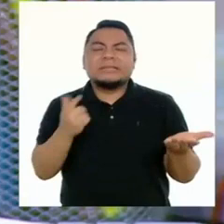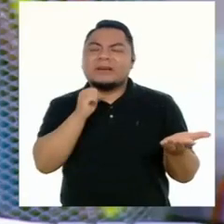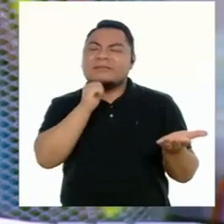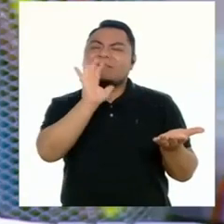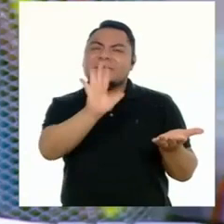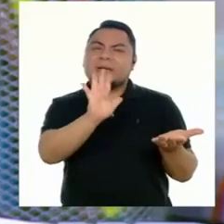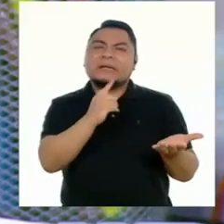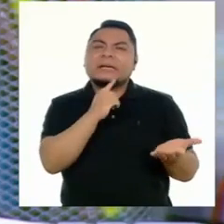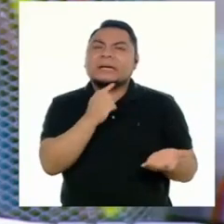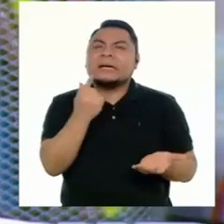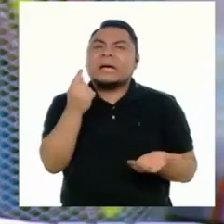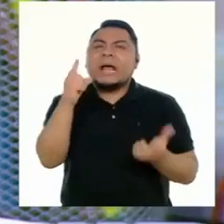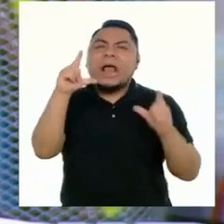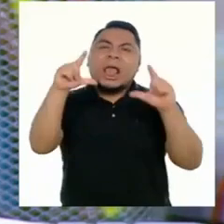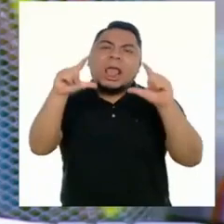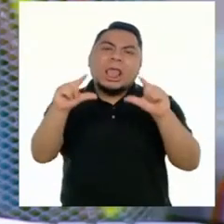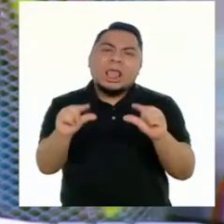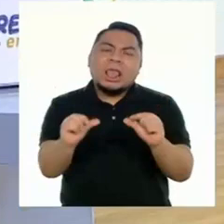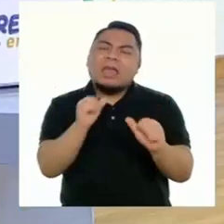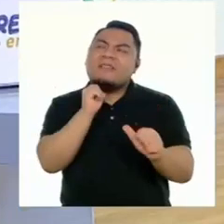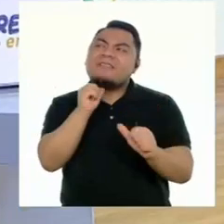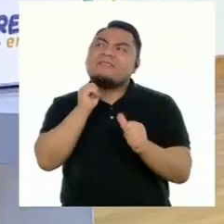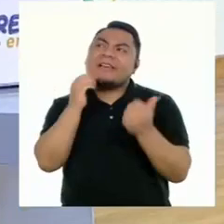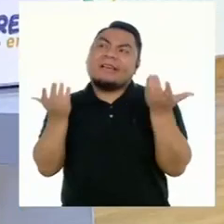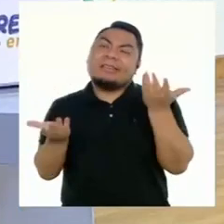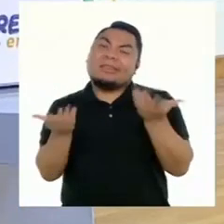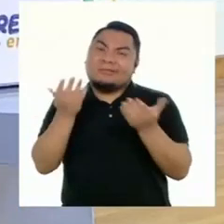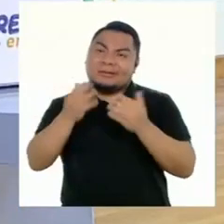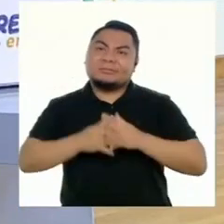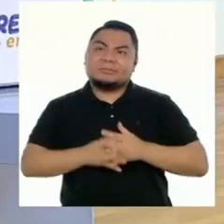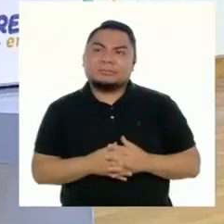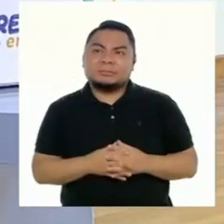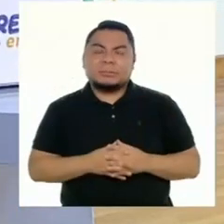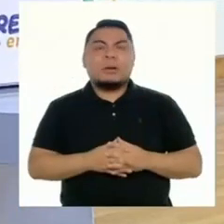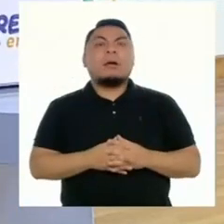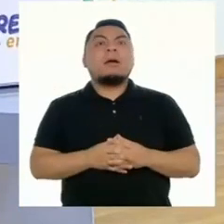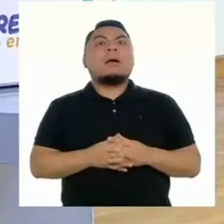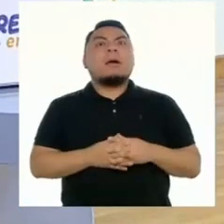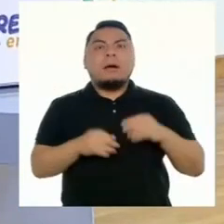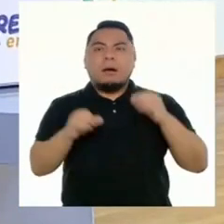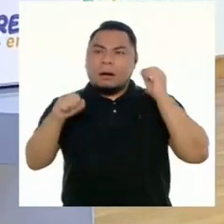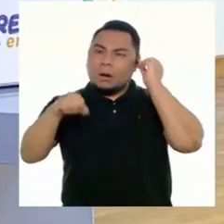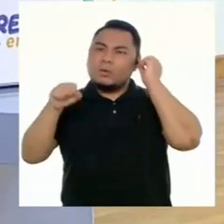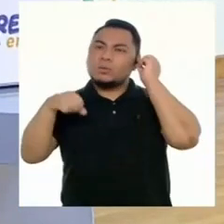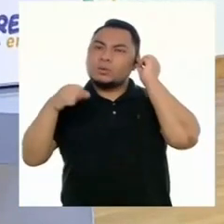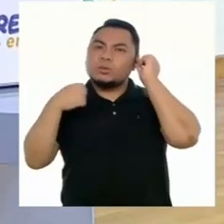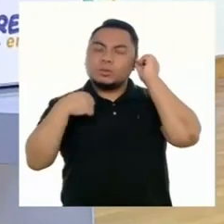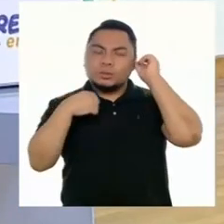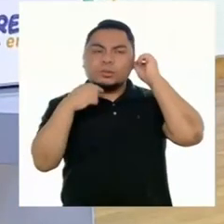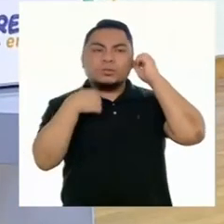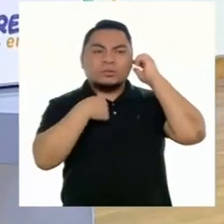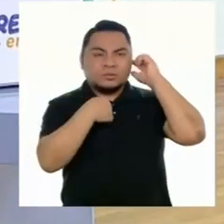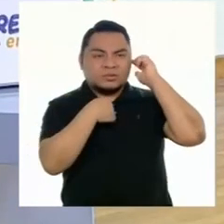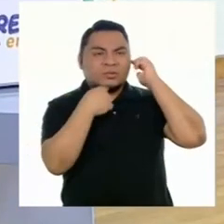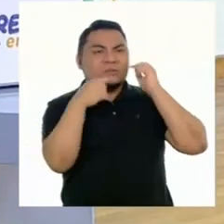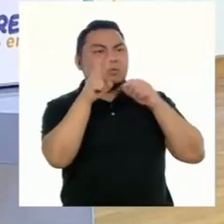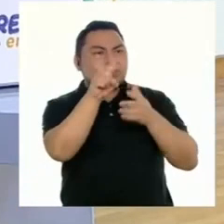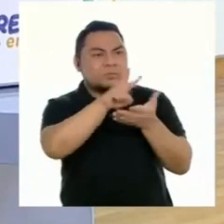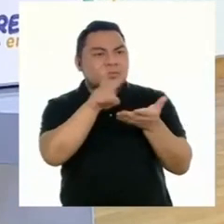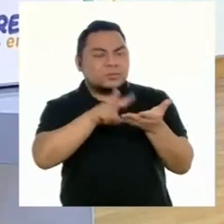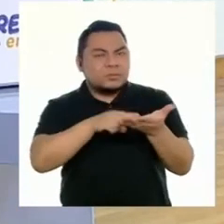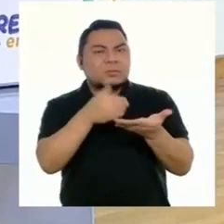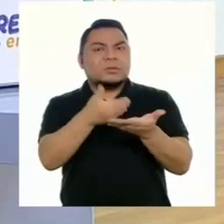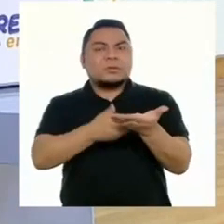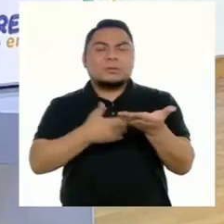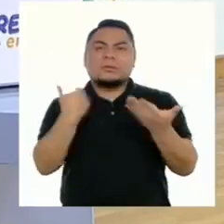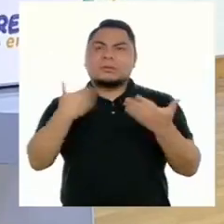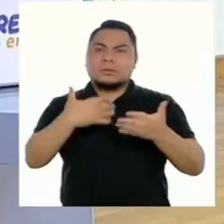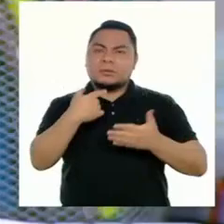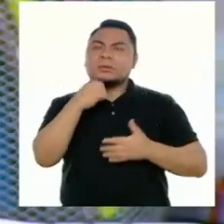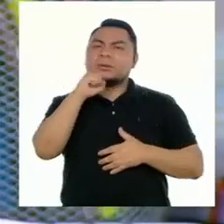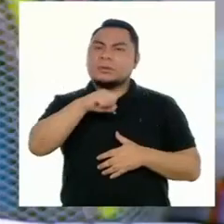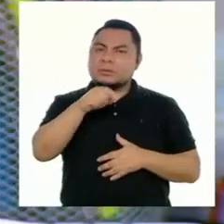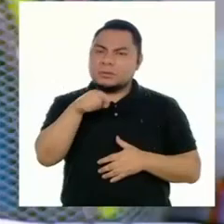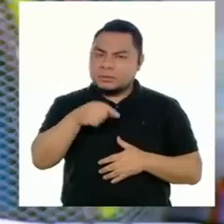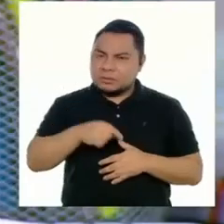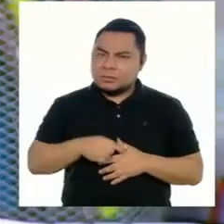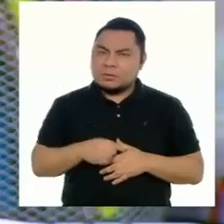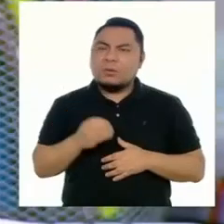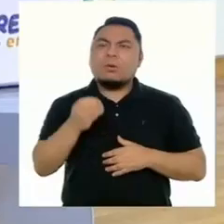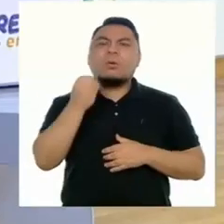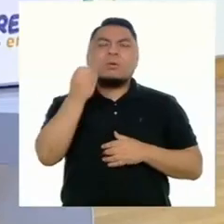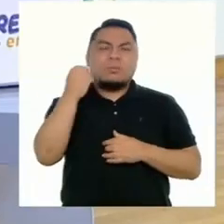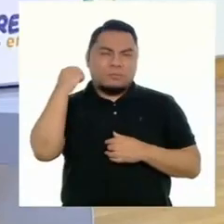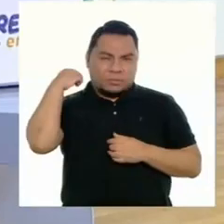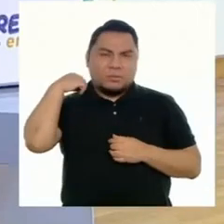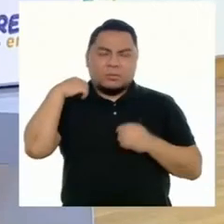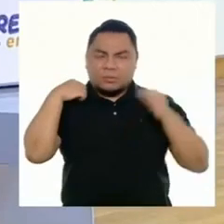estar escasa o algo así. Lo leí la otra vez. La advertencia se está haciendo realidad.